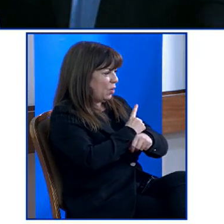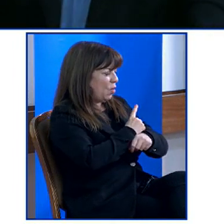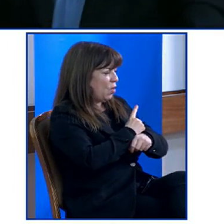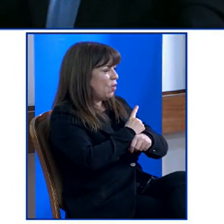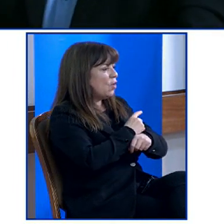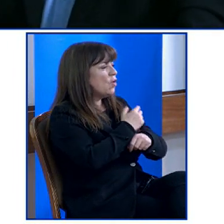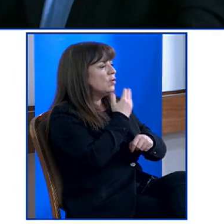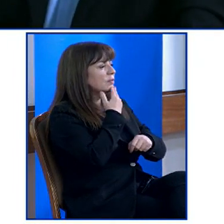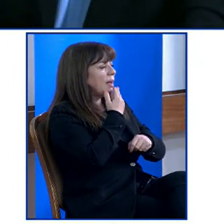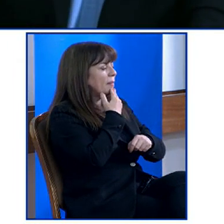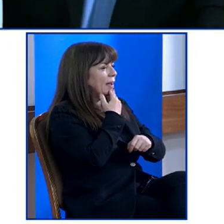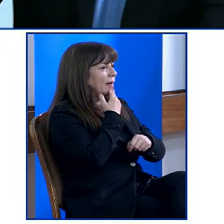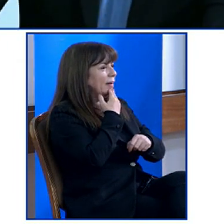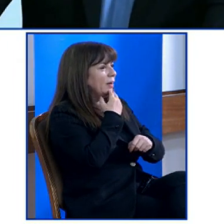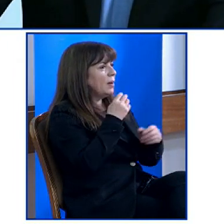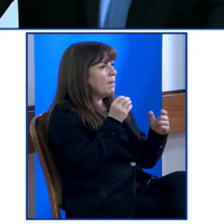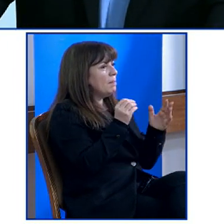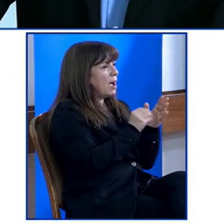Tenemos más